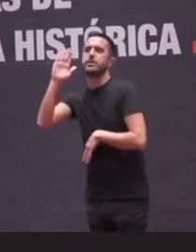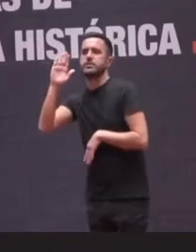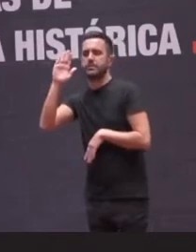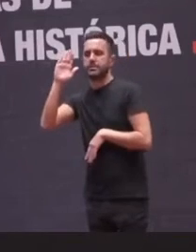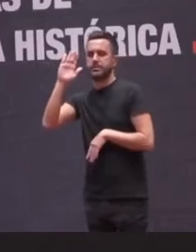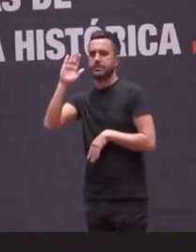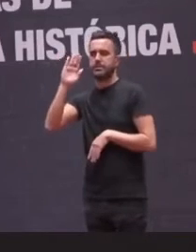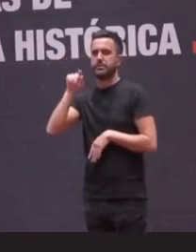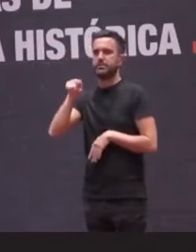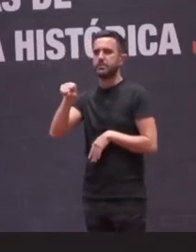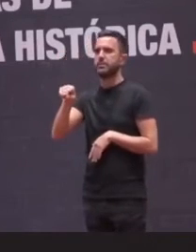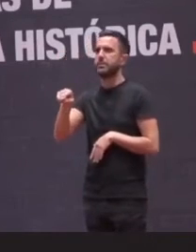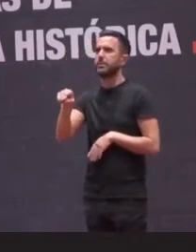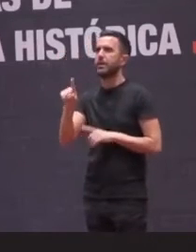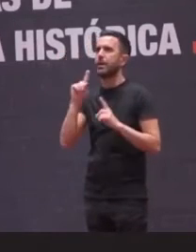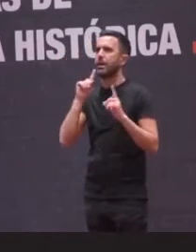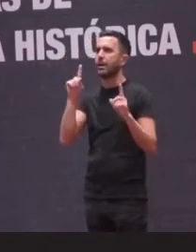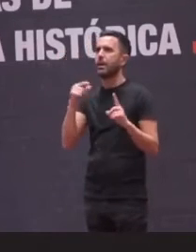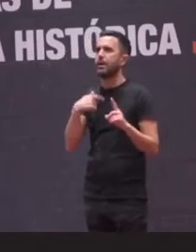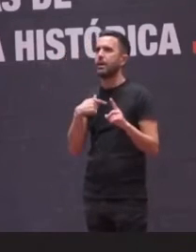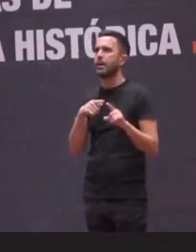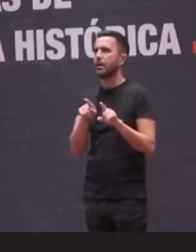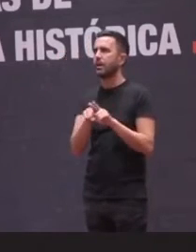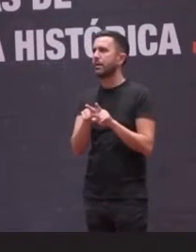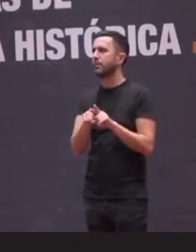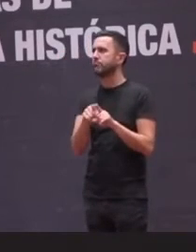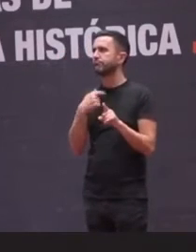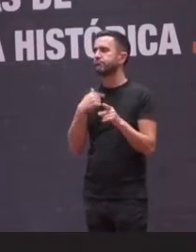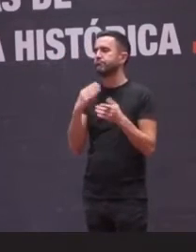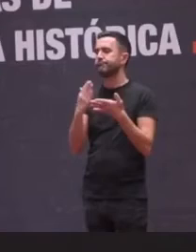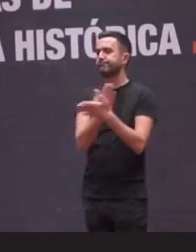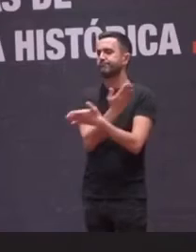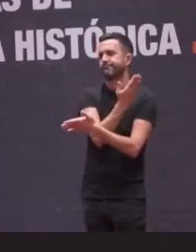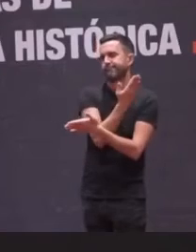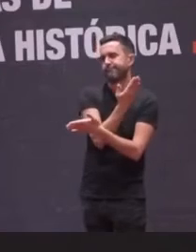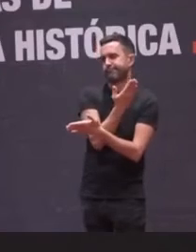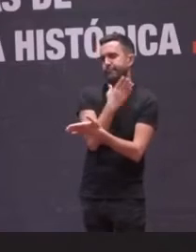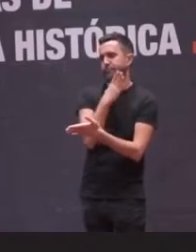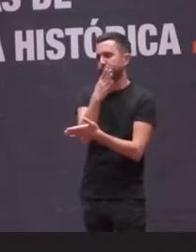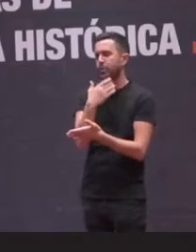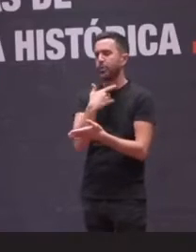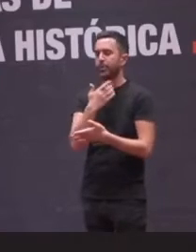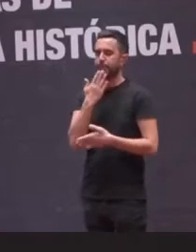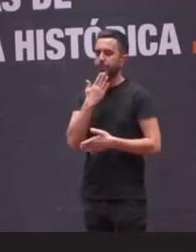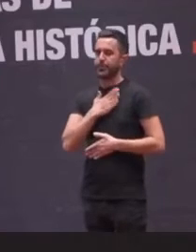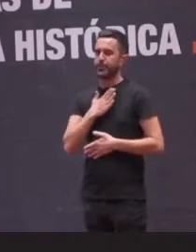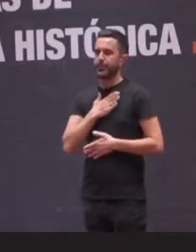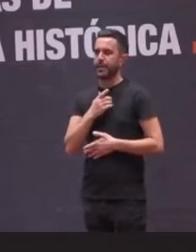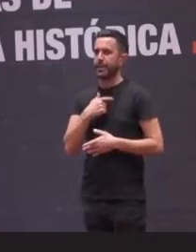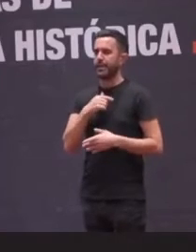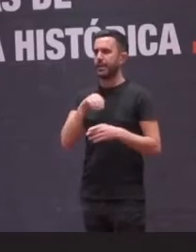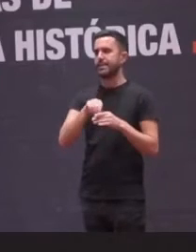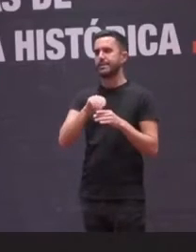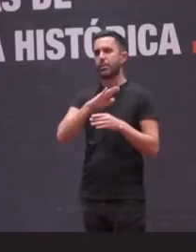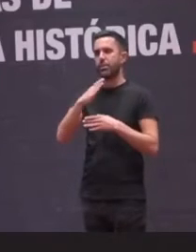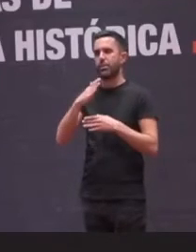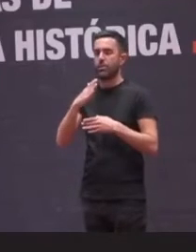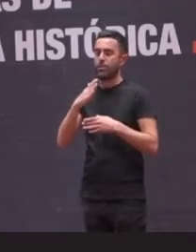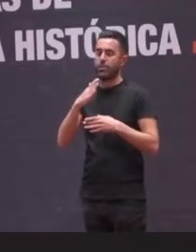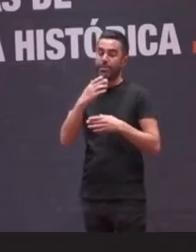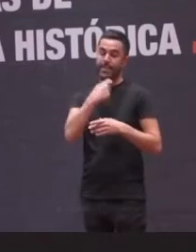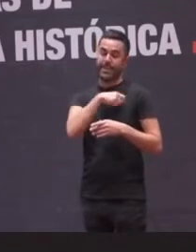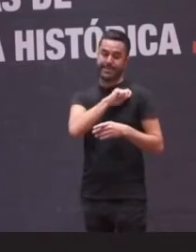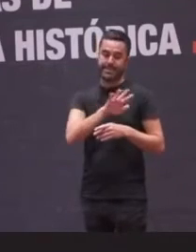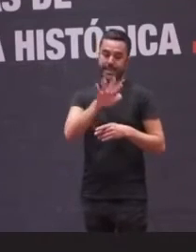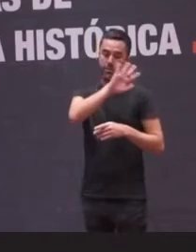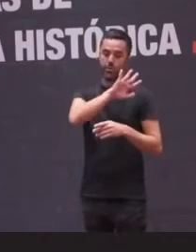Que habría unha prescripción por parte da familia? Non, porque o ben, ao ser do Estado e ao servicio do Estado, pasa a ser de dominio público. E eses